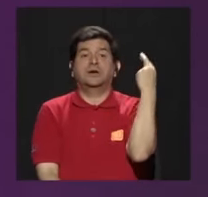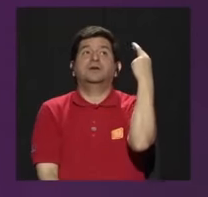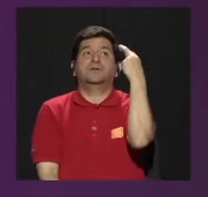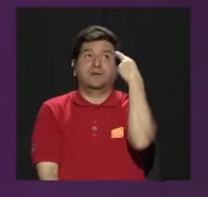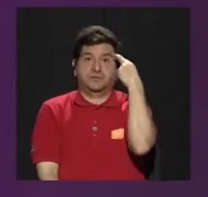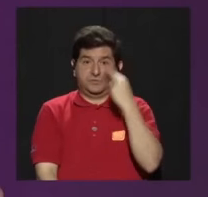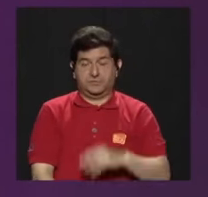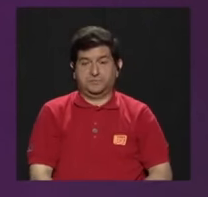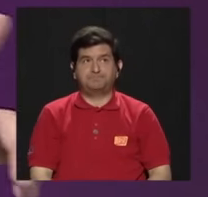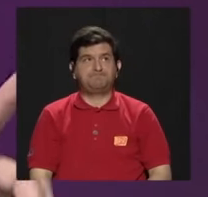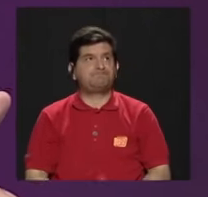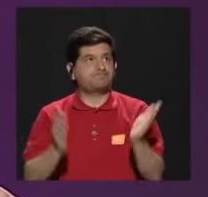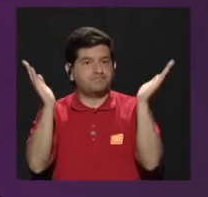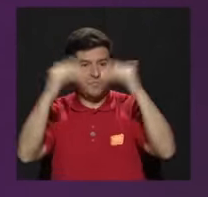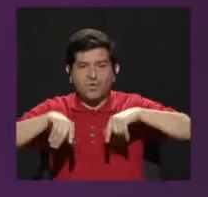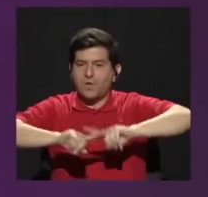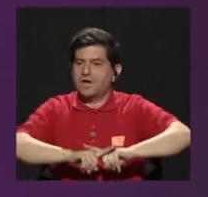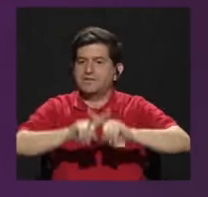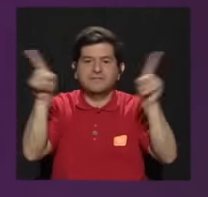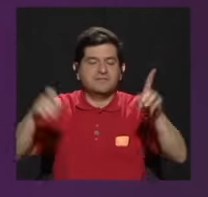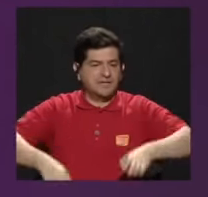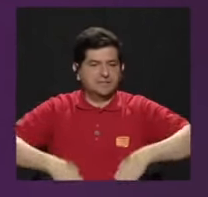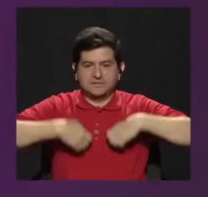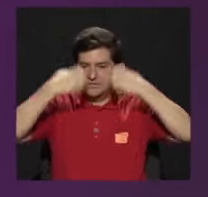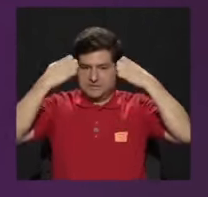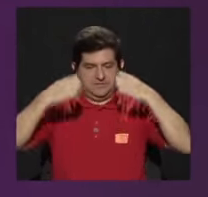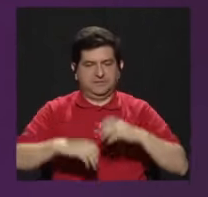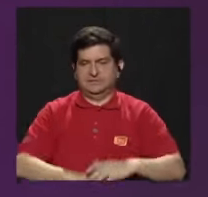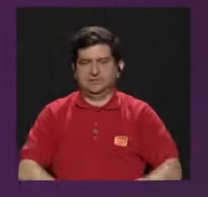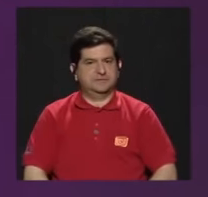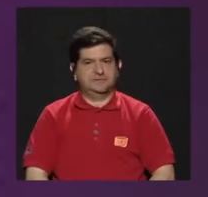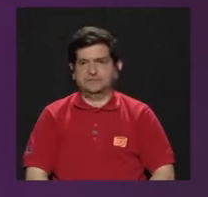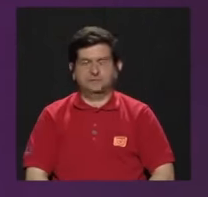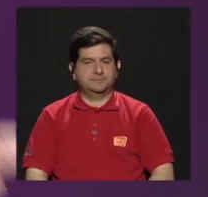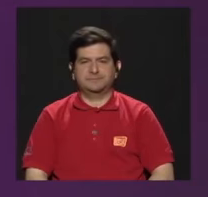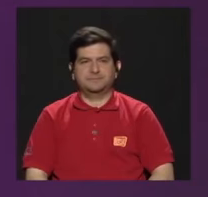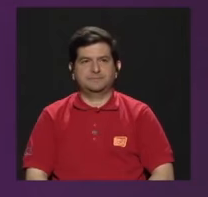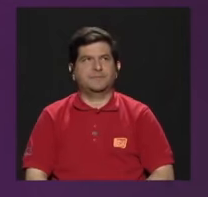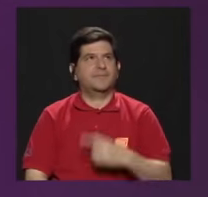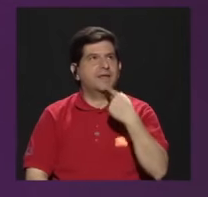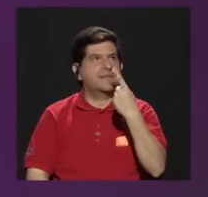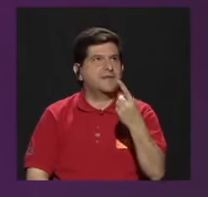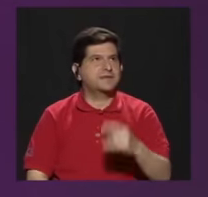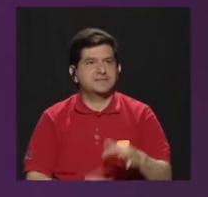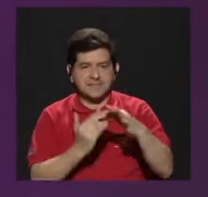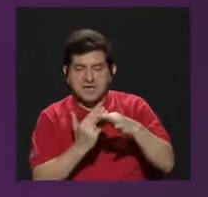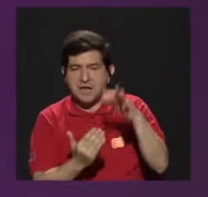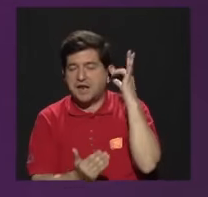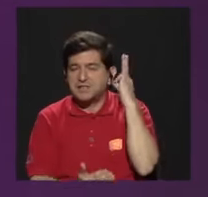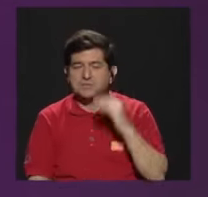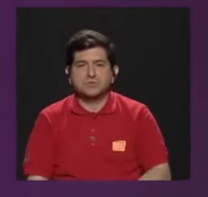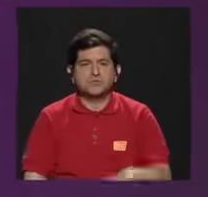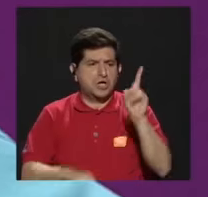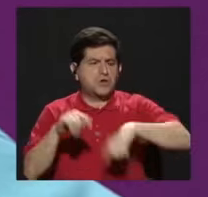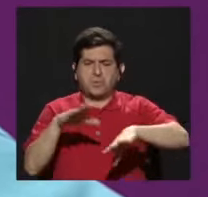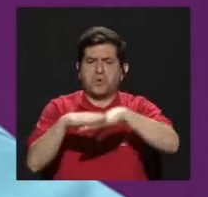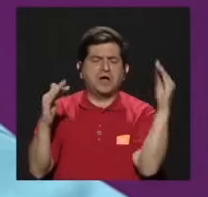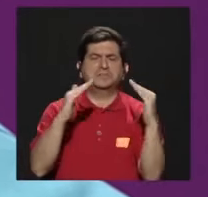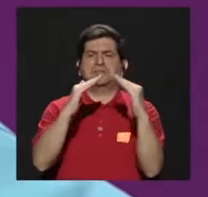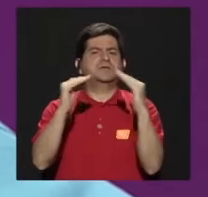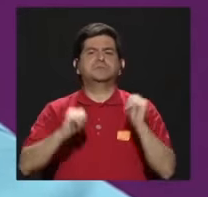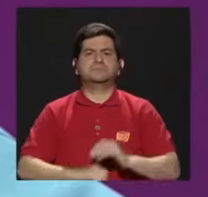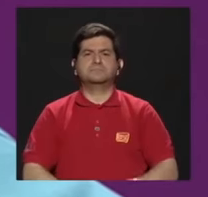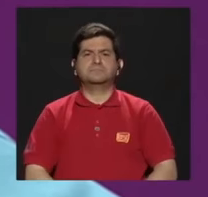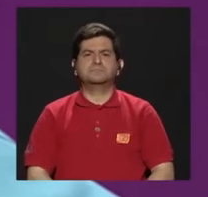digamos, porque no hay entonces una diferenciación en que decirle a tu esposa, no, no puedes salir de la casa